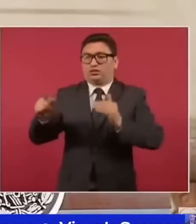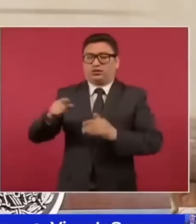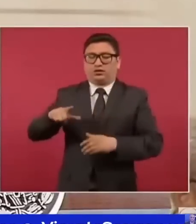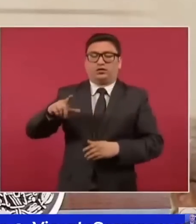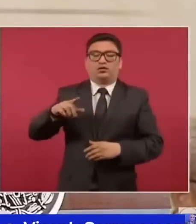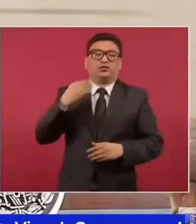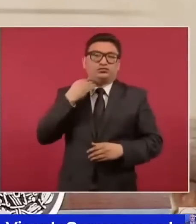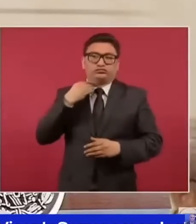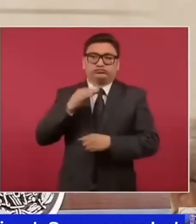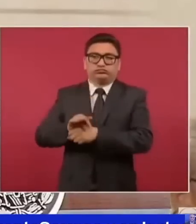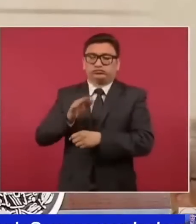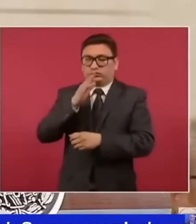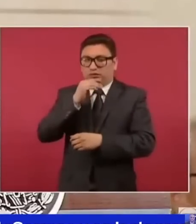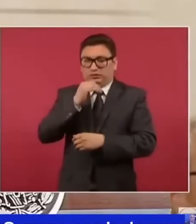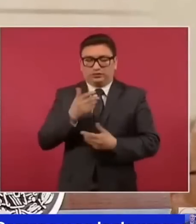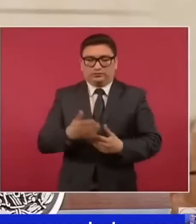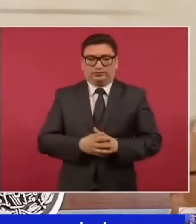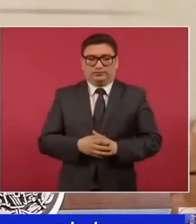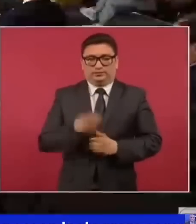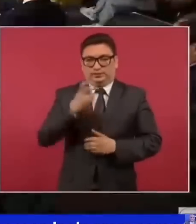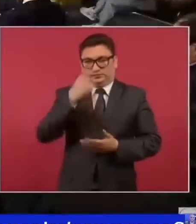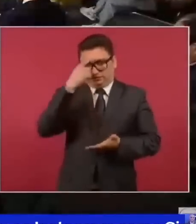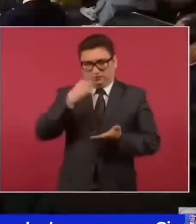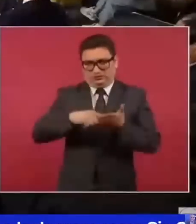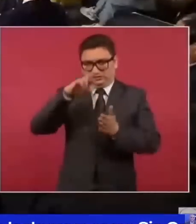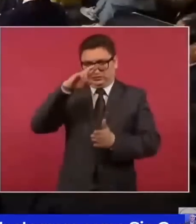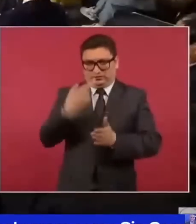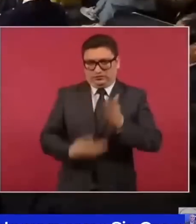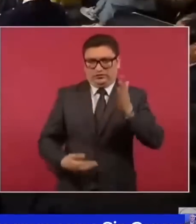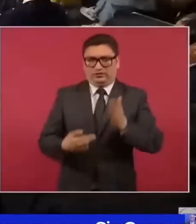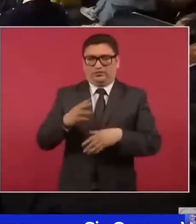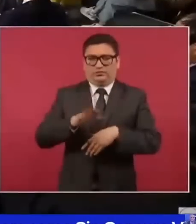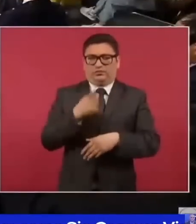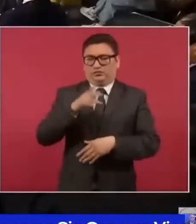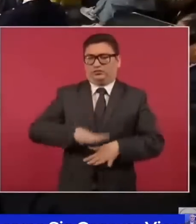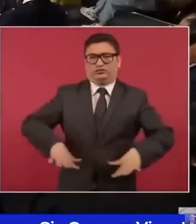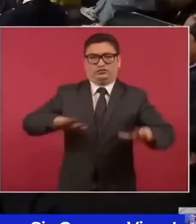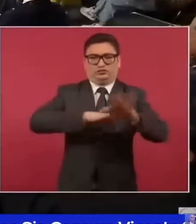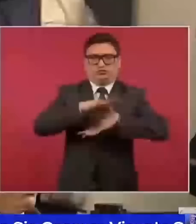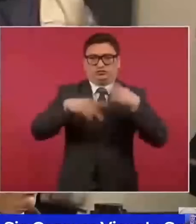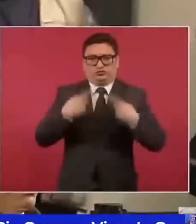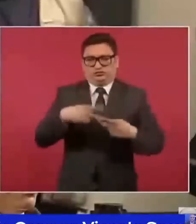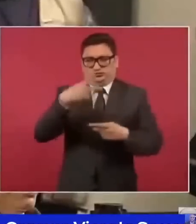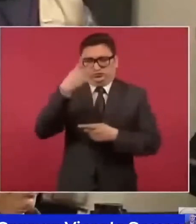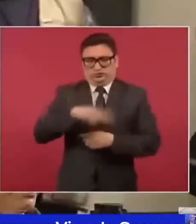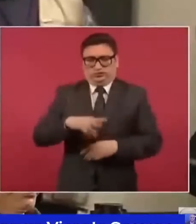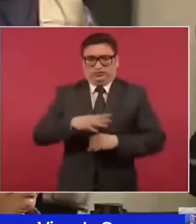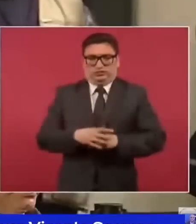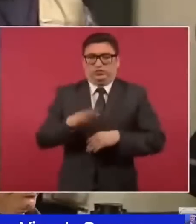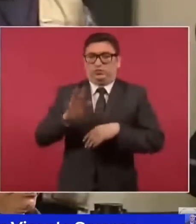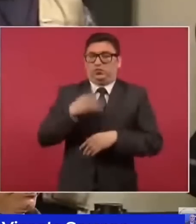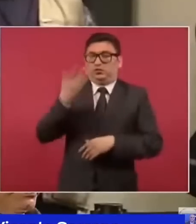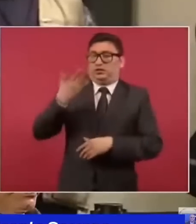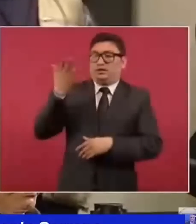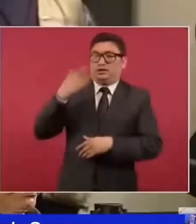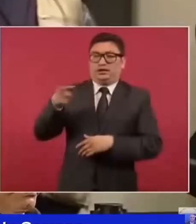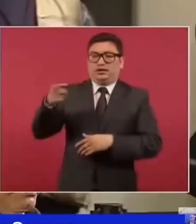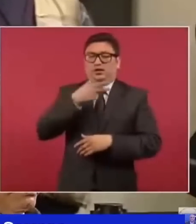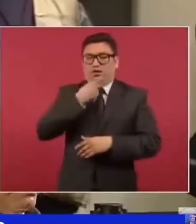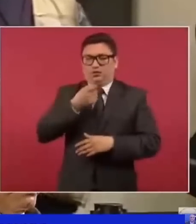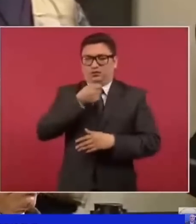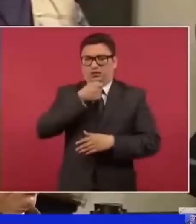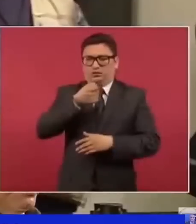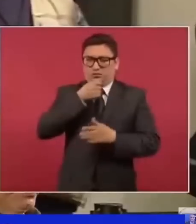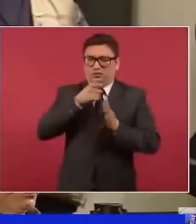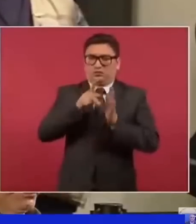parece una falta de respeto para el pueblo de México, que uno de los grandes periodistas de México